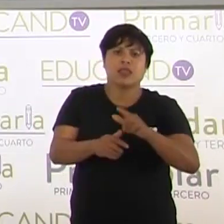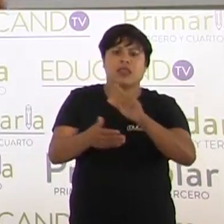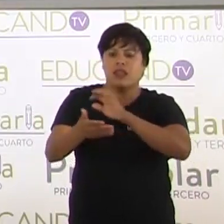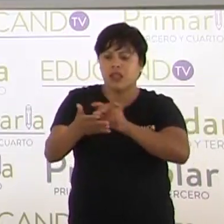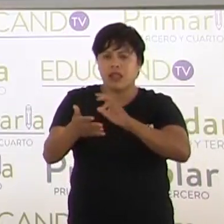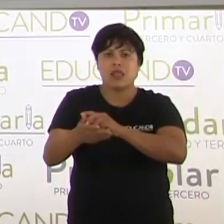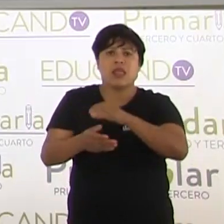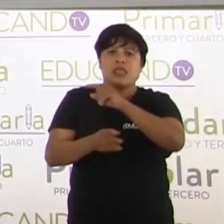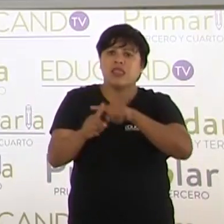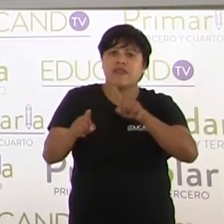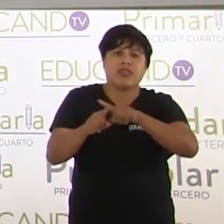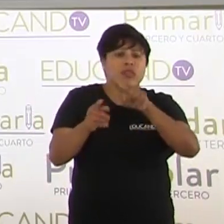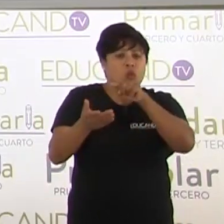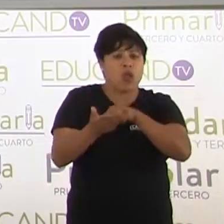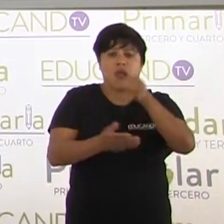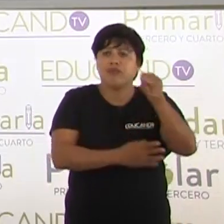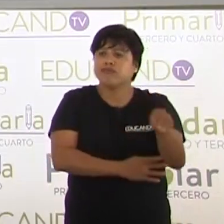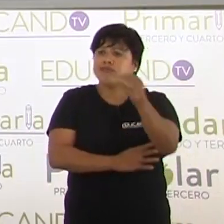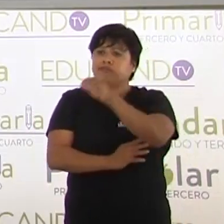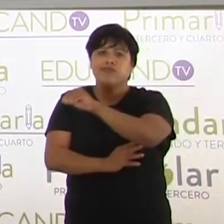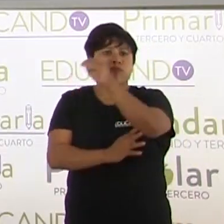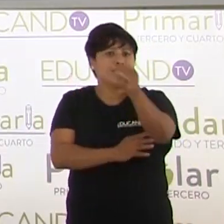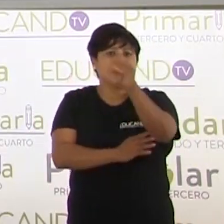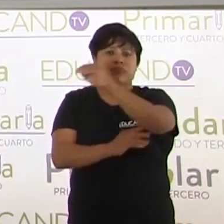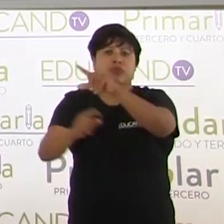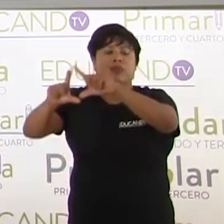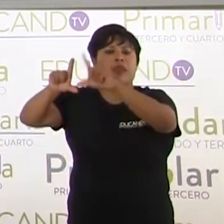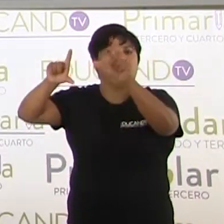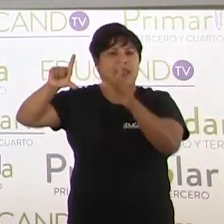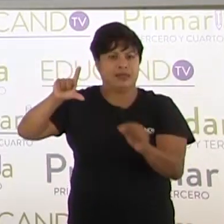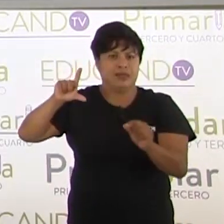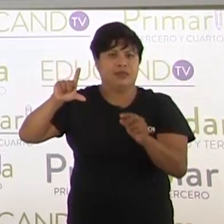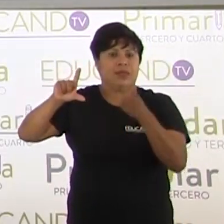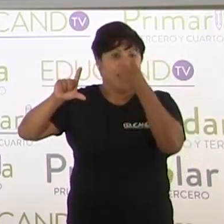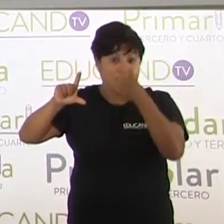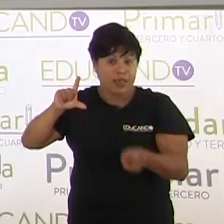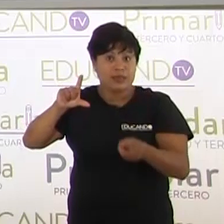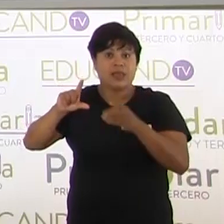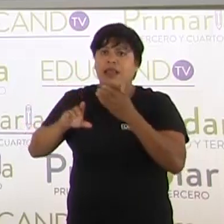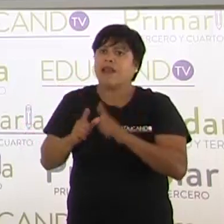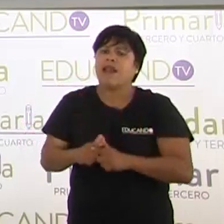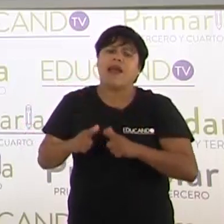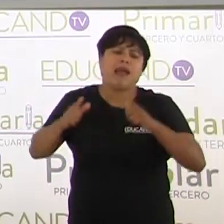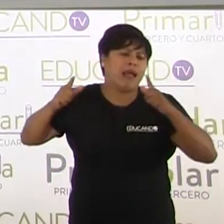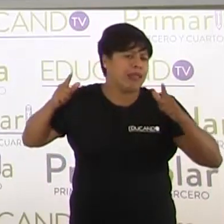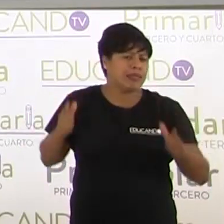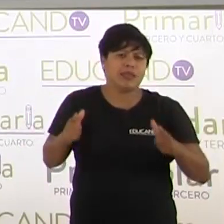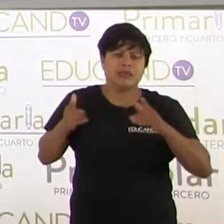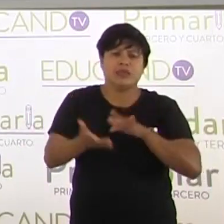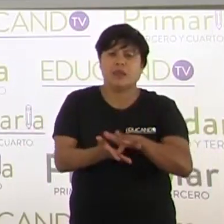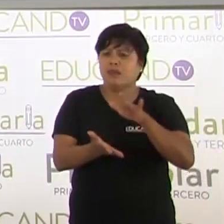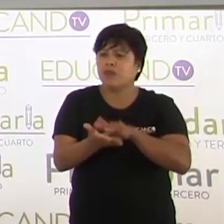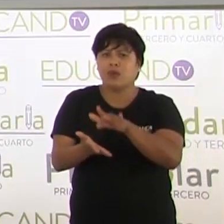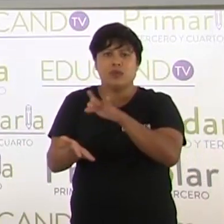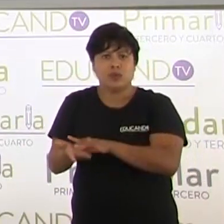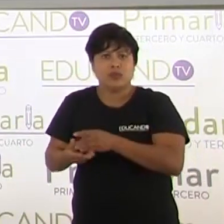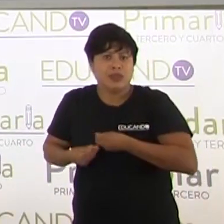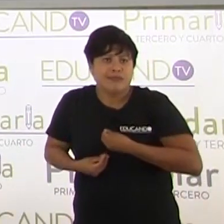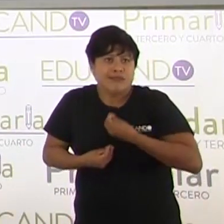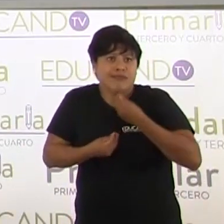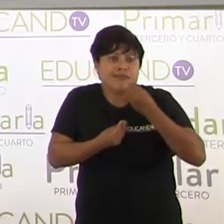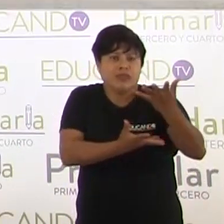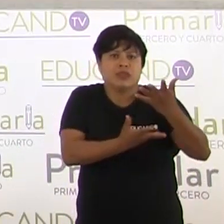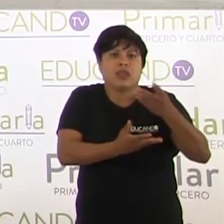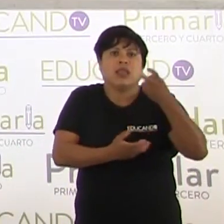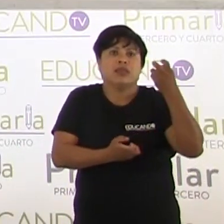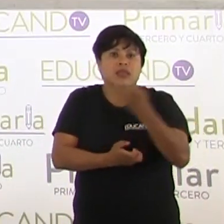los rincones de nuestro país. Esa es una de las grandes aportaciones que va a